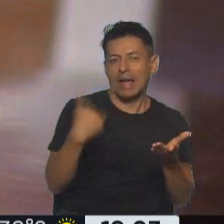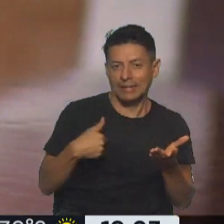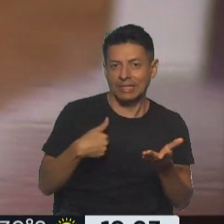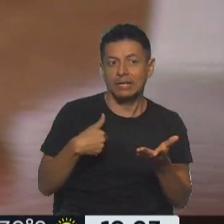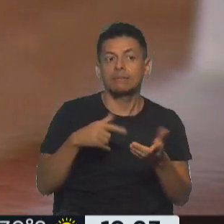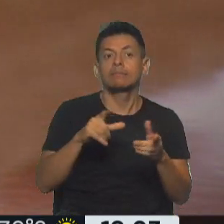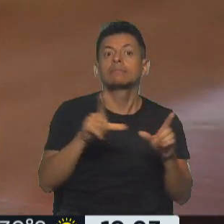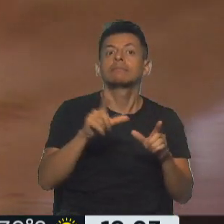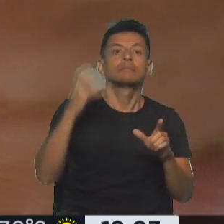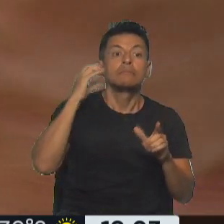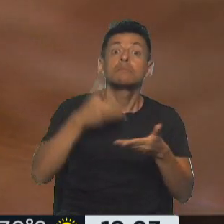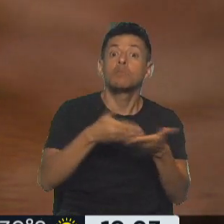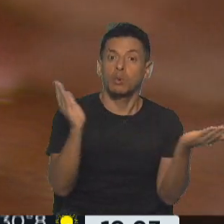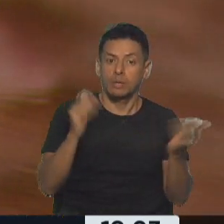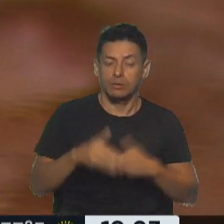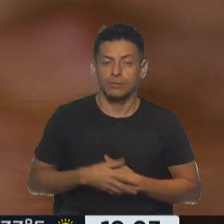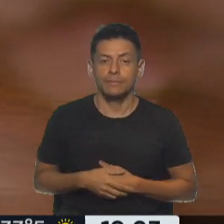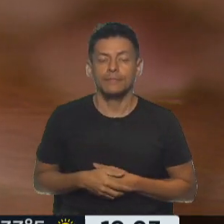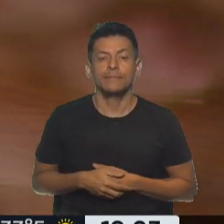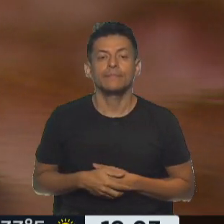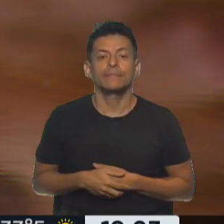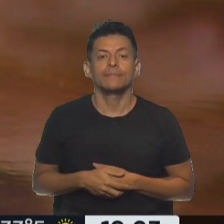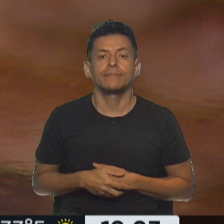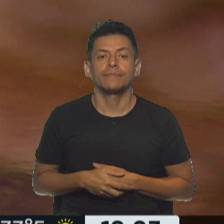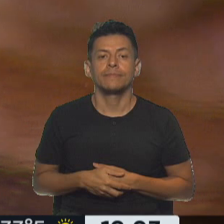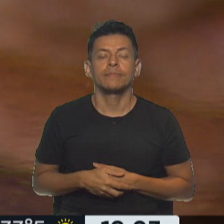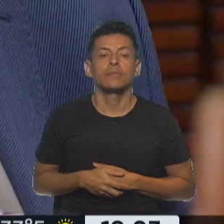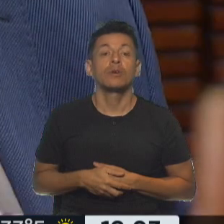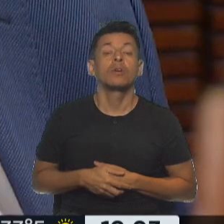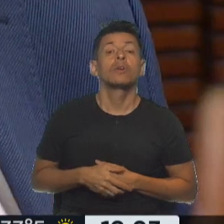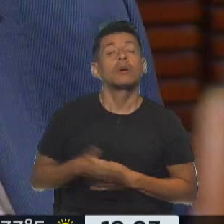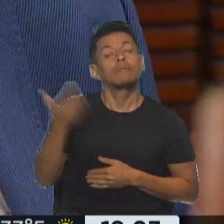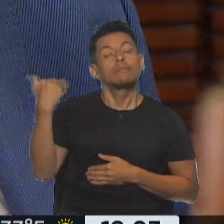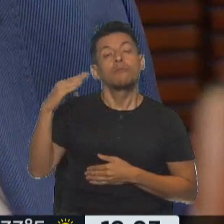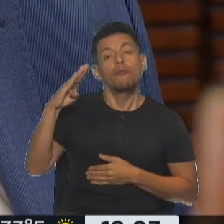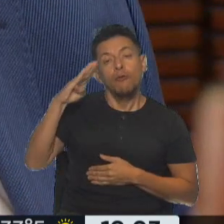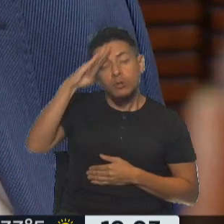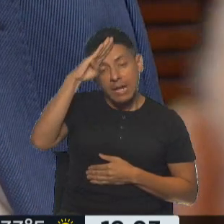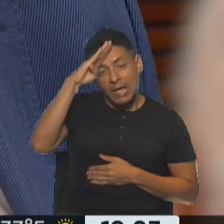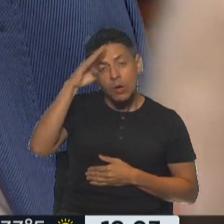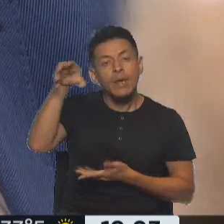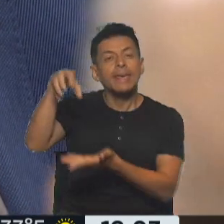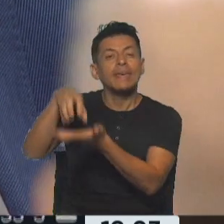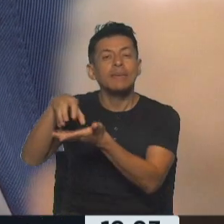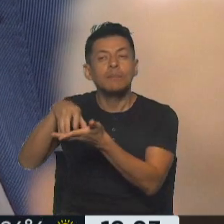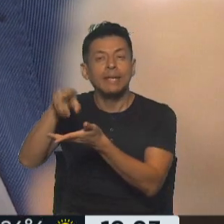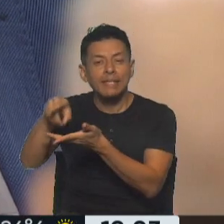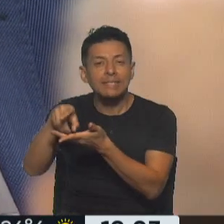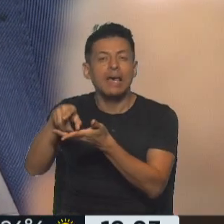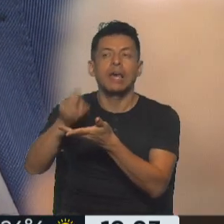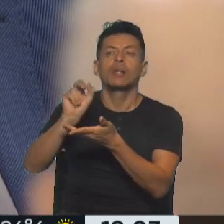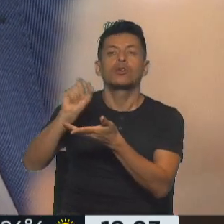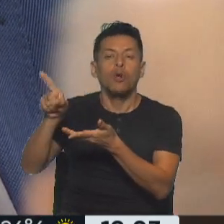públicos. Había incluido a empresa brasileña de comunicación. Bolsonaro había incluido la empresa y el rol de las